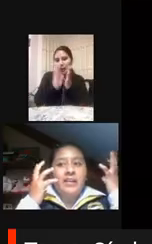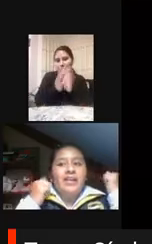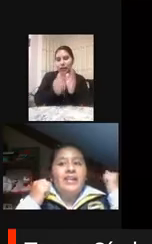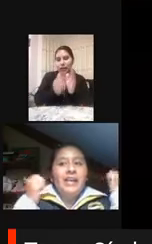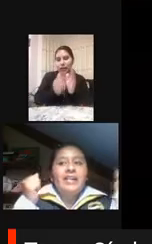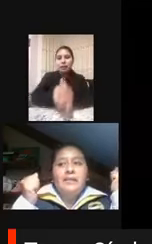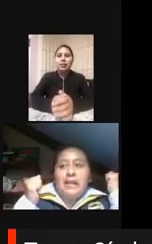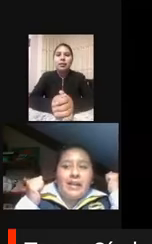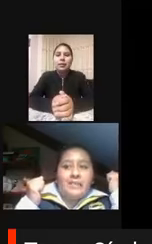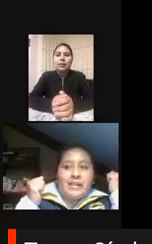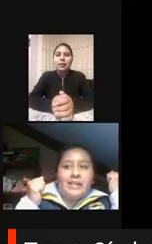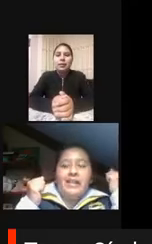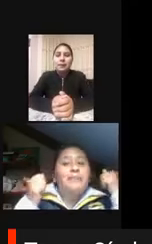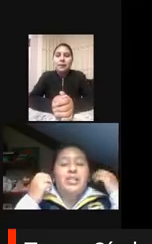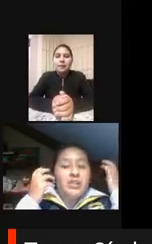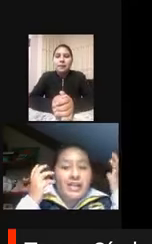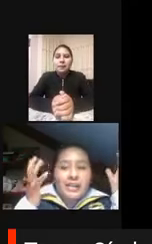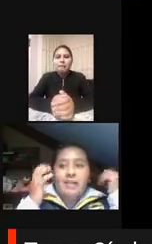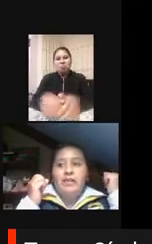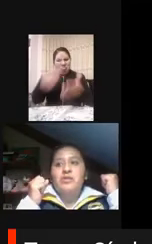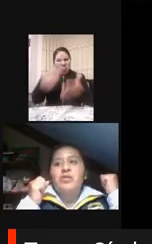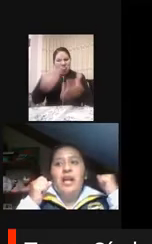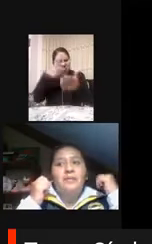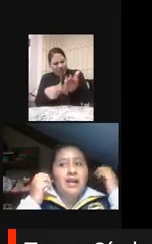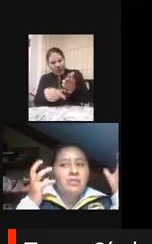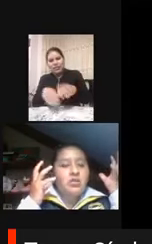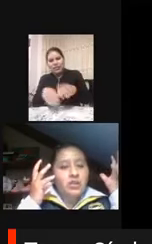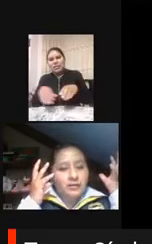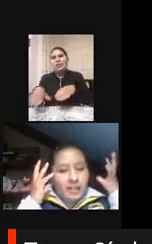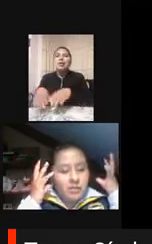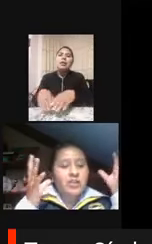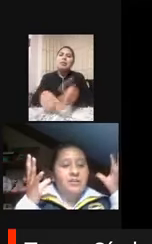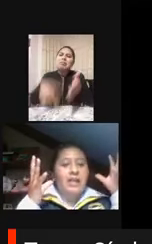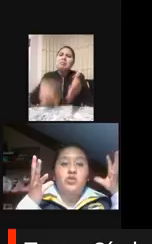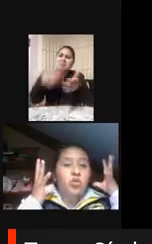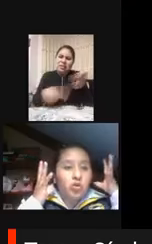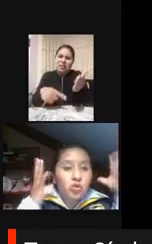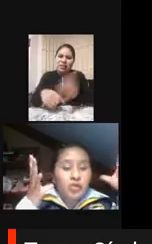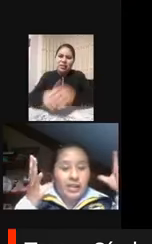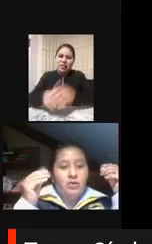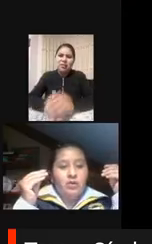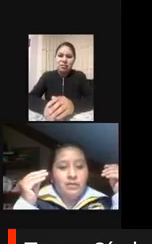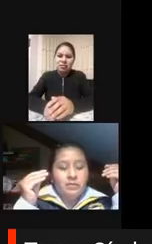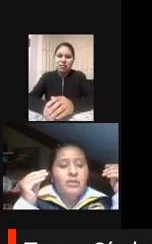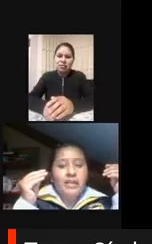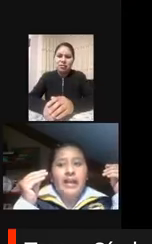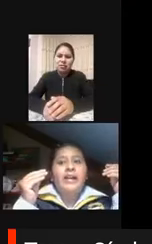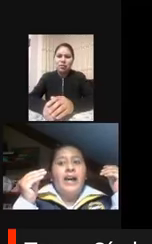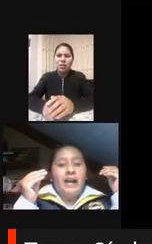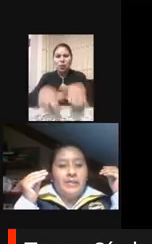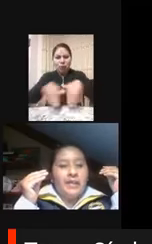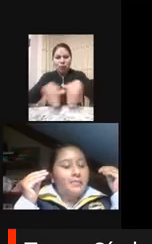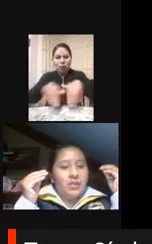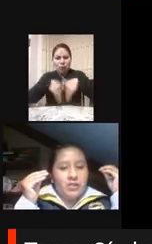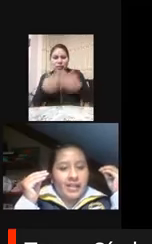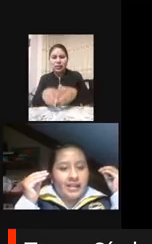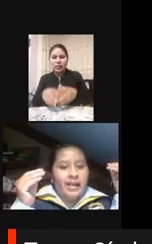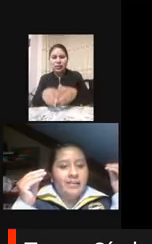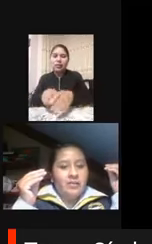habilidad. ¿Qué es la personalidad? Perdón. Hablamos y nos referimos también a su conducta en cuanto hablamos